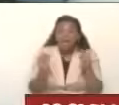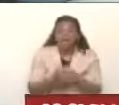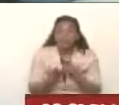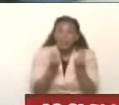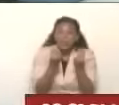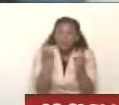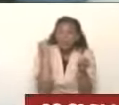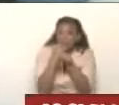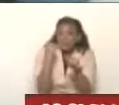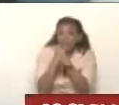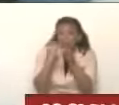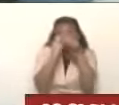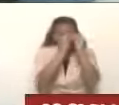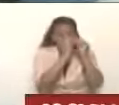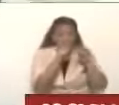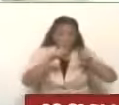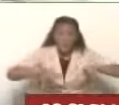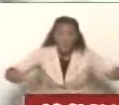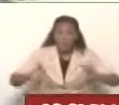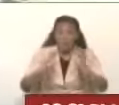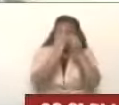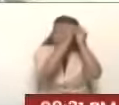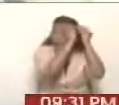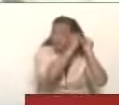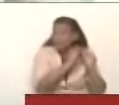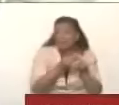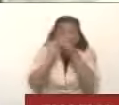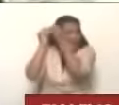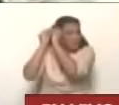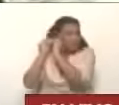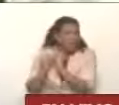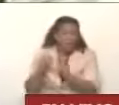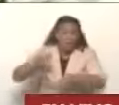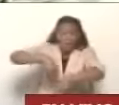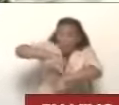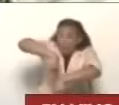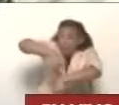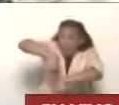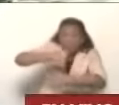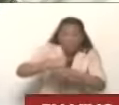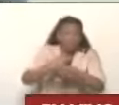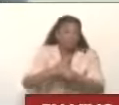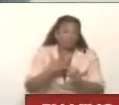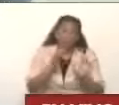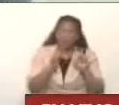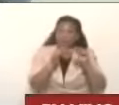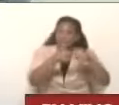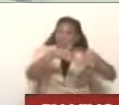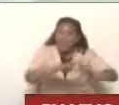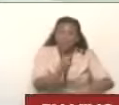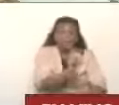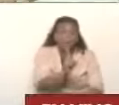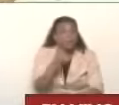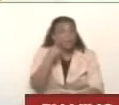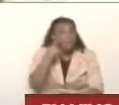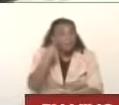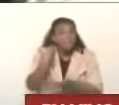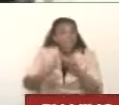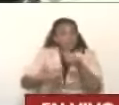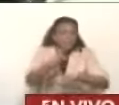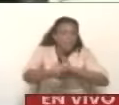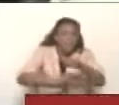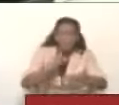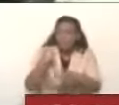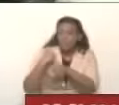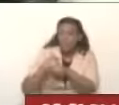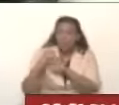mucho trabajo aquí en el salón. No ha parado de trabajar y nosotros le dijimos, no dejes de trabajar. Vamos a estar aquí, pero tú sigues en